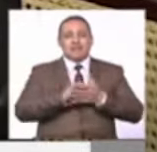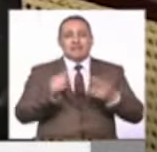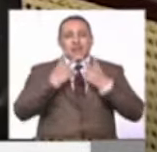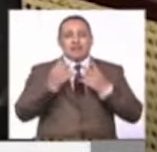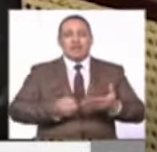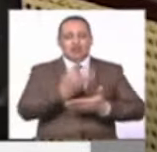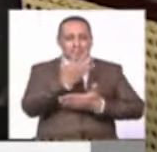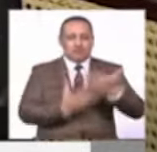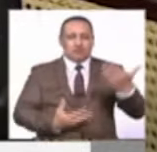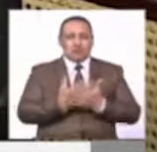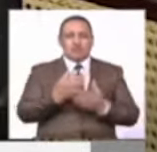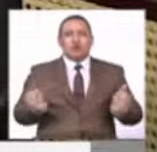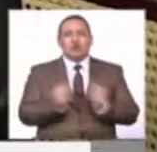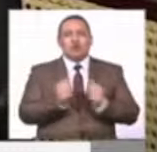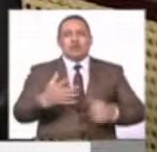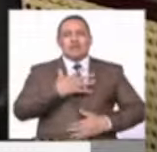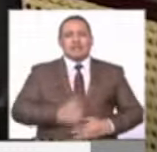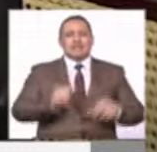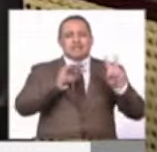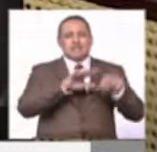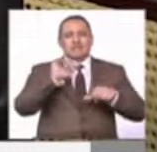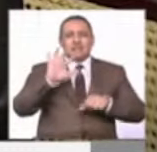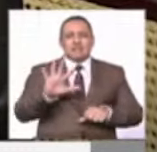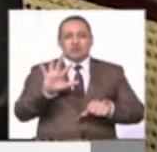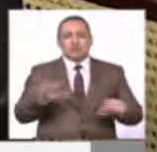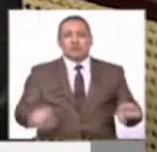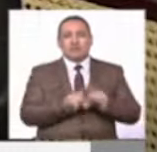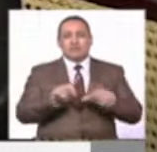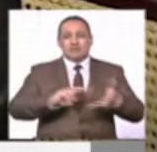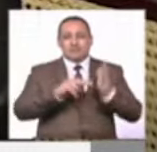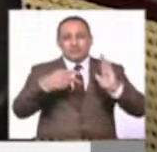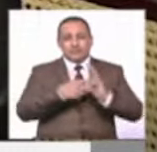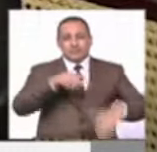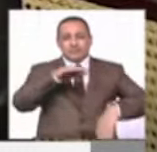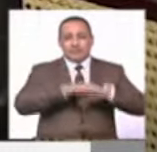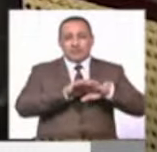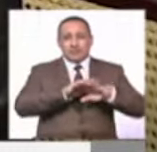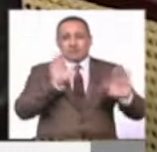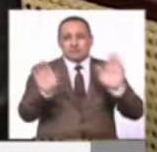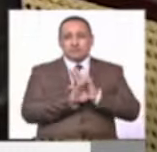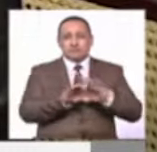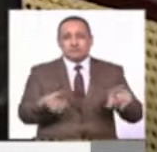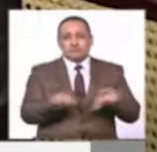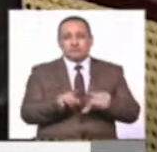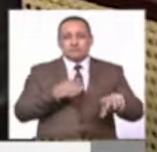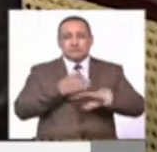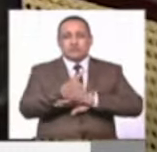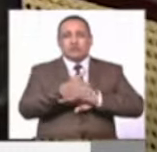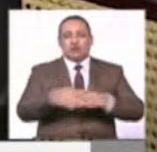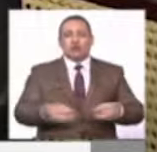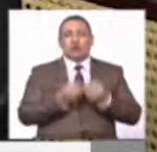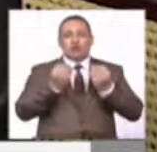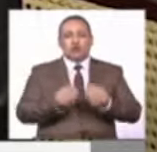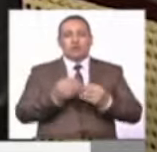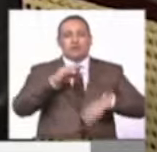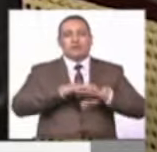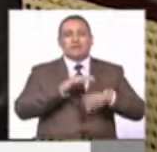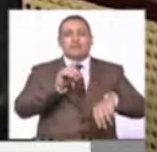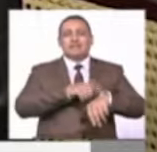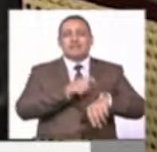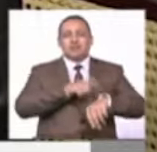que la edad de 75 años constituye un límite tanto para el acceso como para limitar